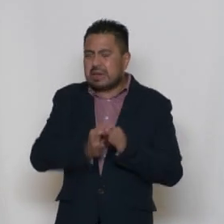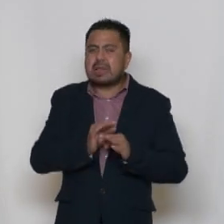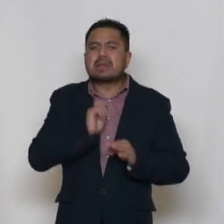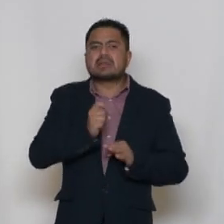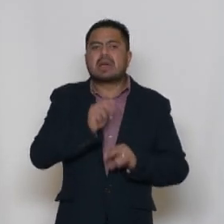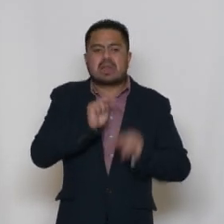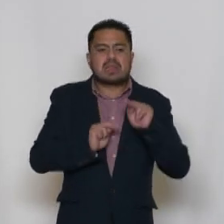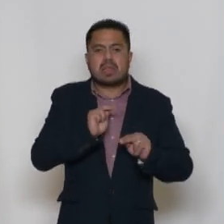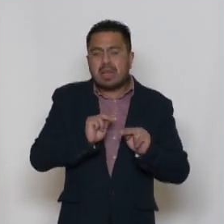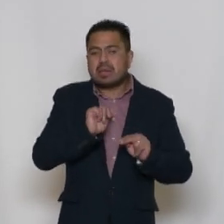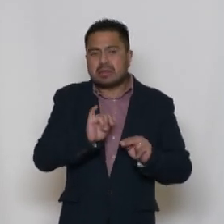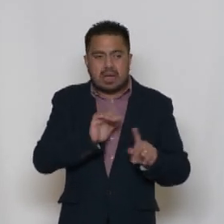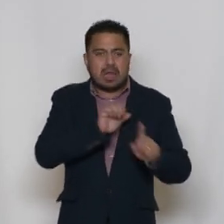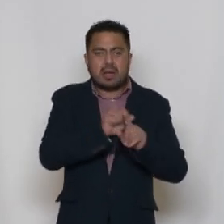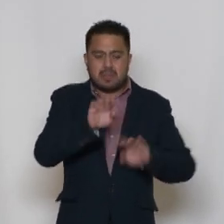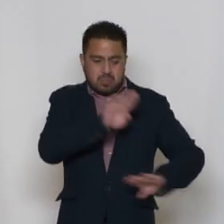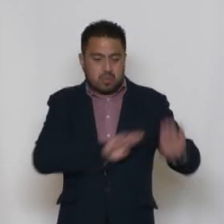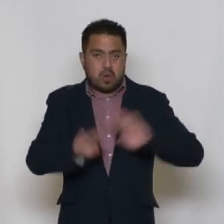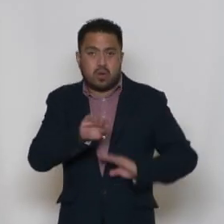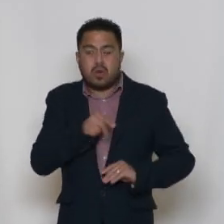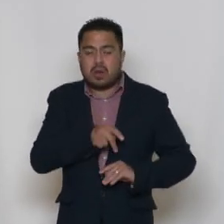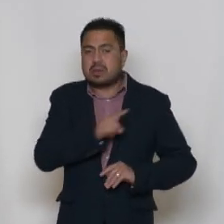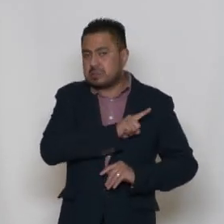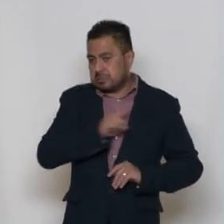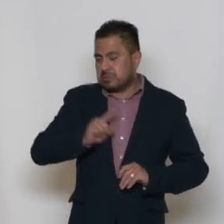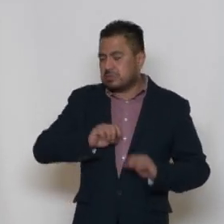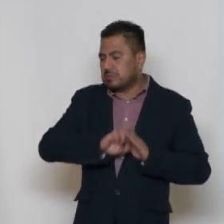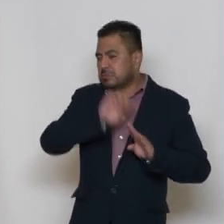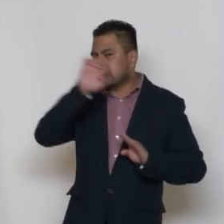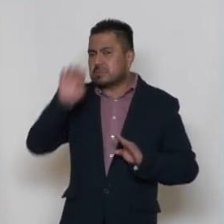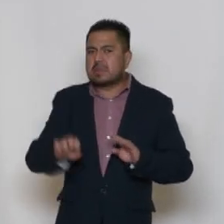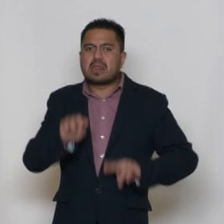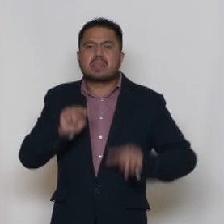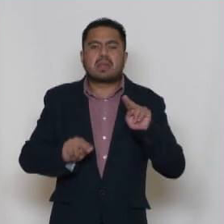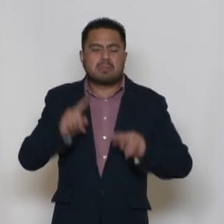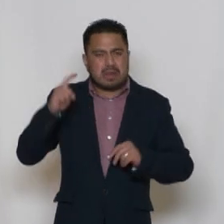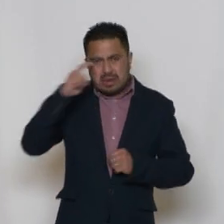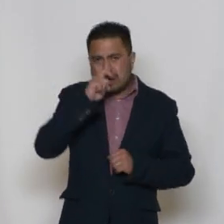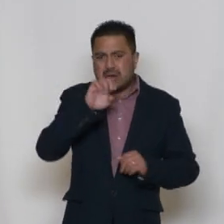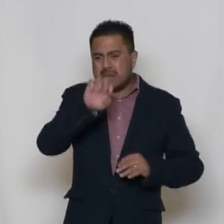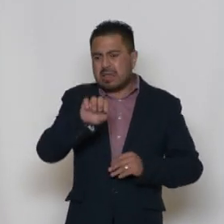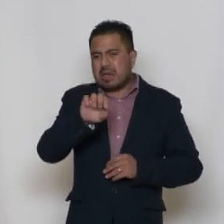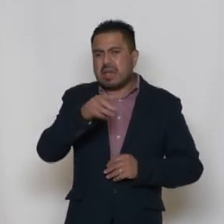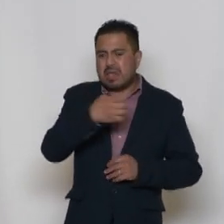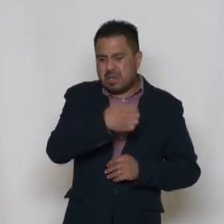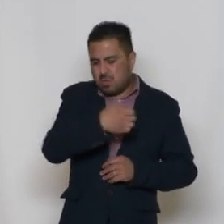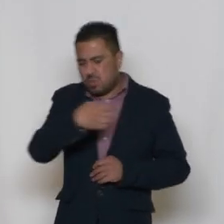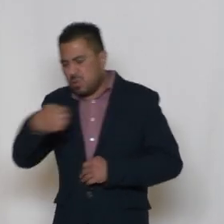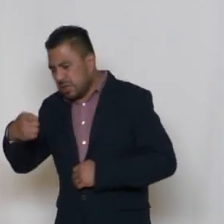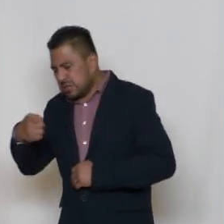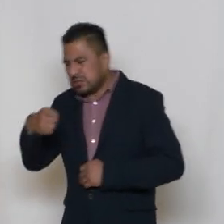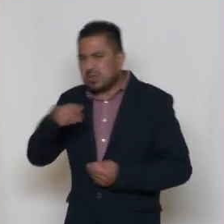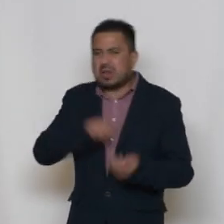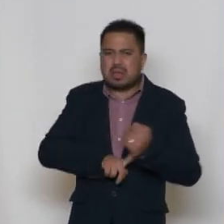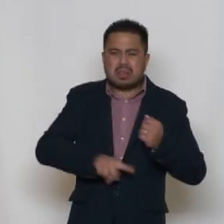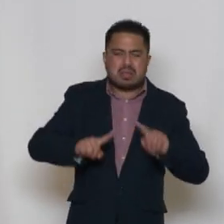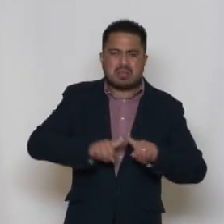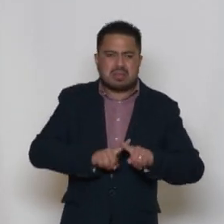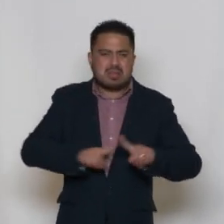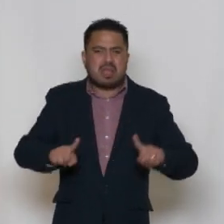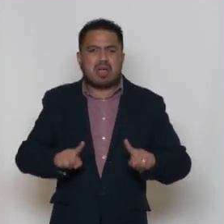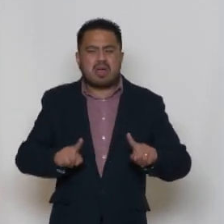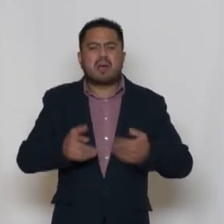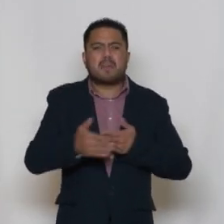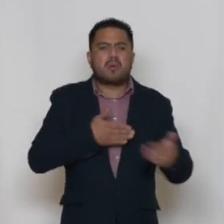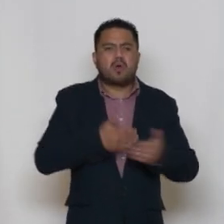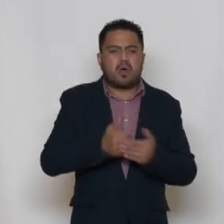grado. En el caso de biología, pues se requieren, por ejemplo, dependiendo de la complejidad, ecuaciones diferenciales ordinarias, por ejemplo, para